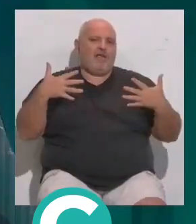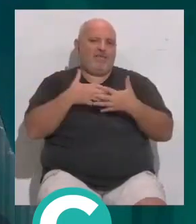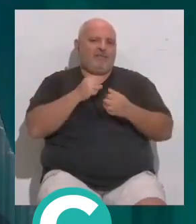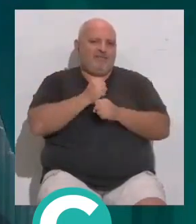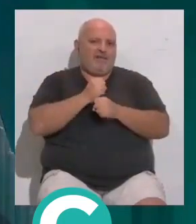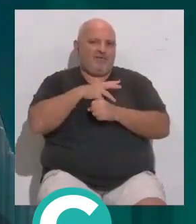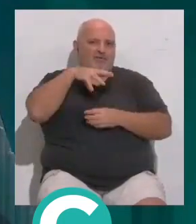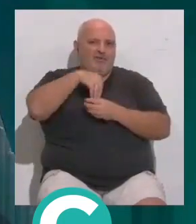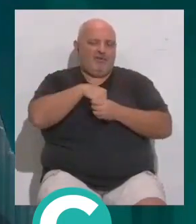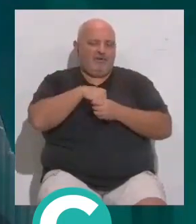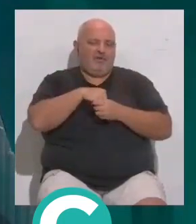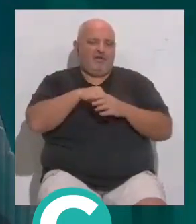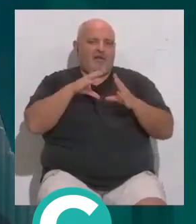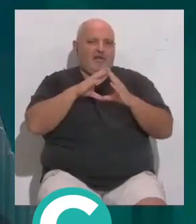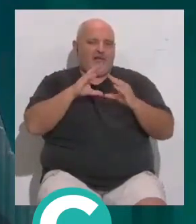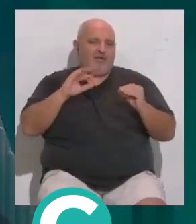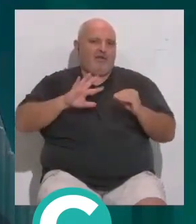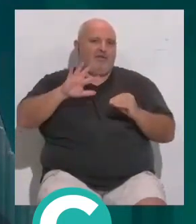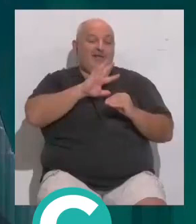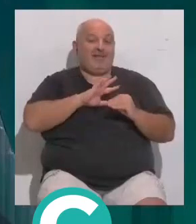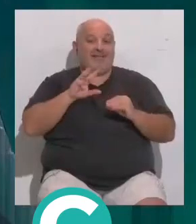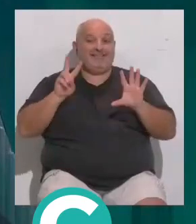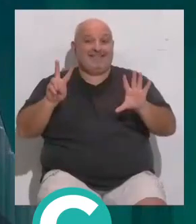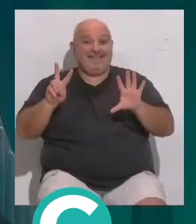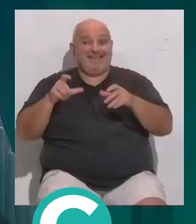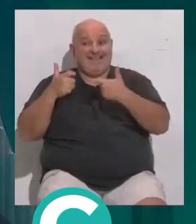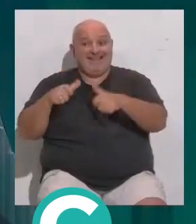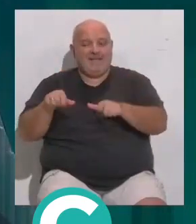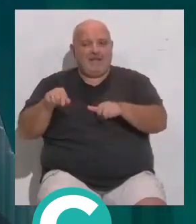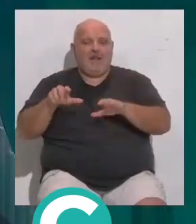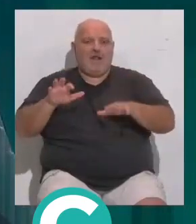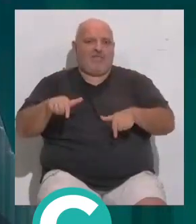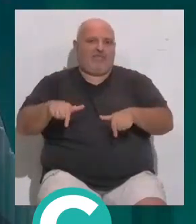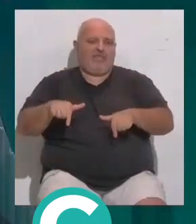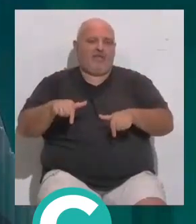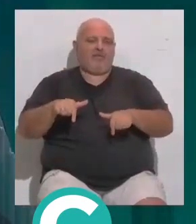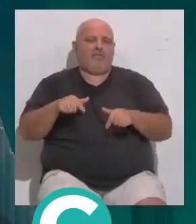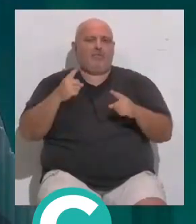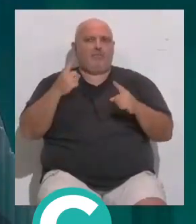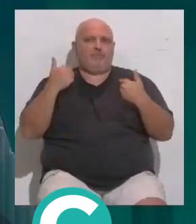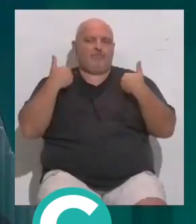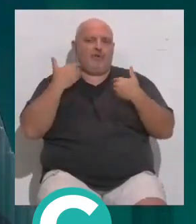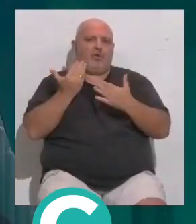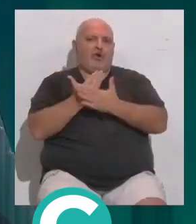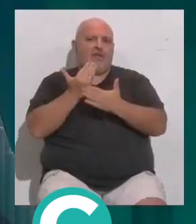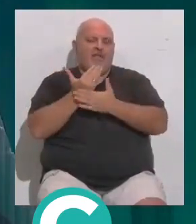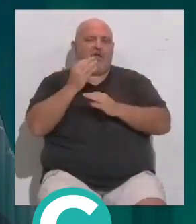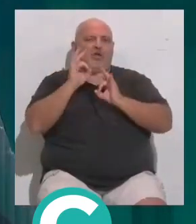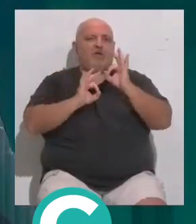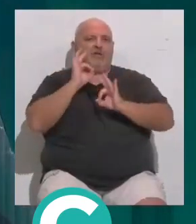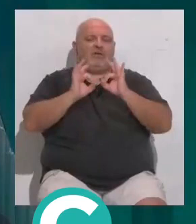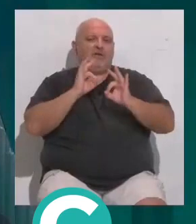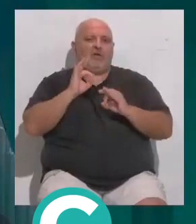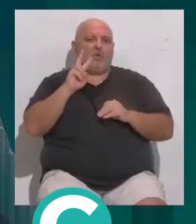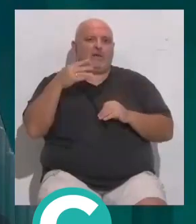jornada laboral en nuestra comunidad autónoma, de los que 7 son de Cádiz. Ha sido durante unas jornadas organizadas